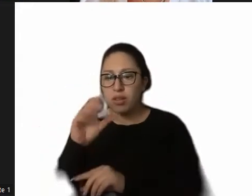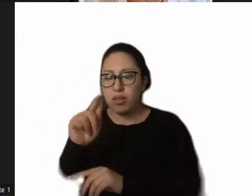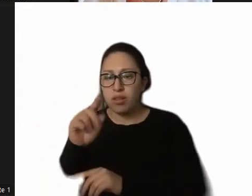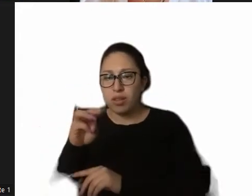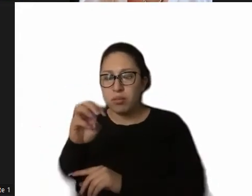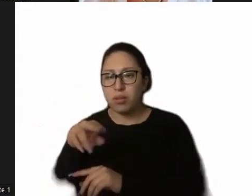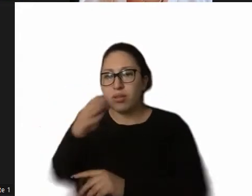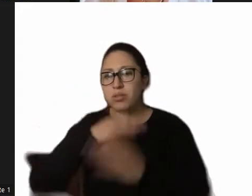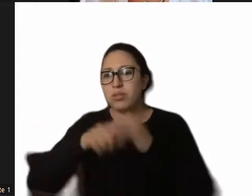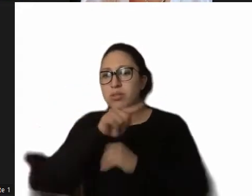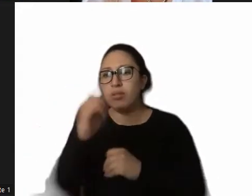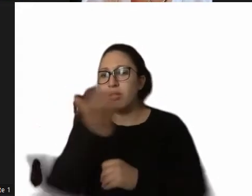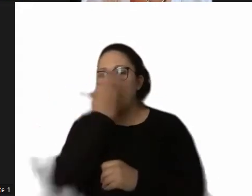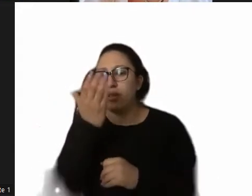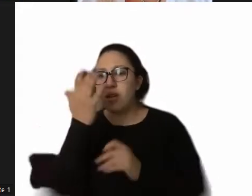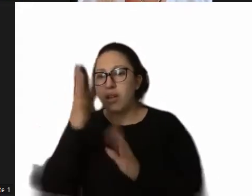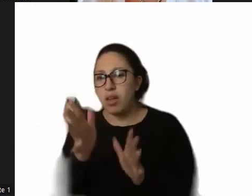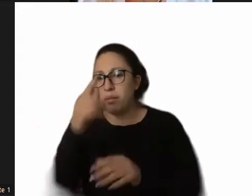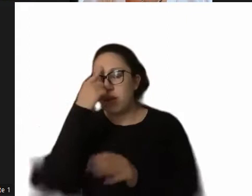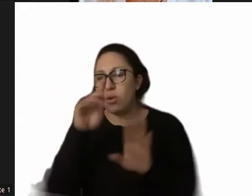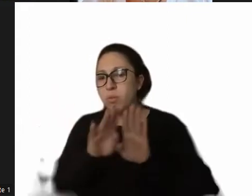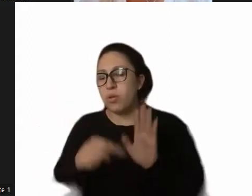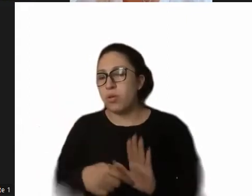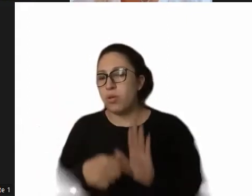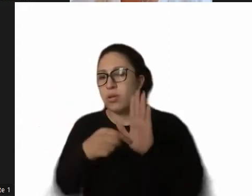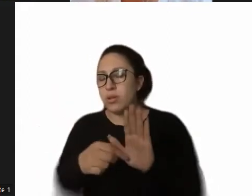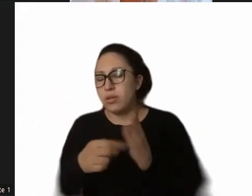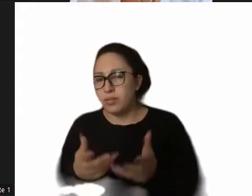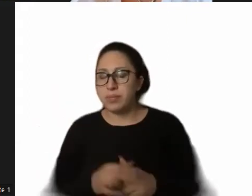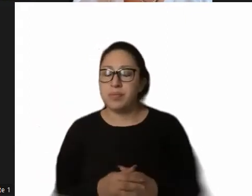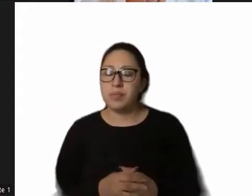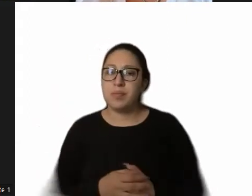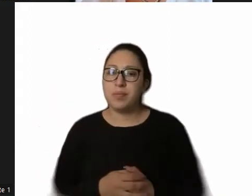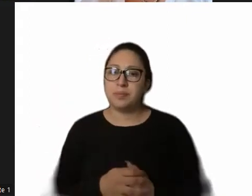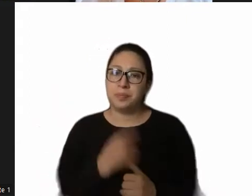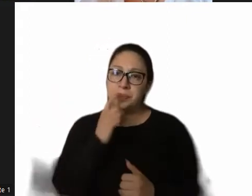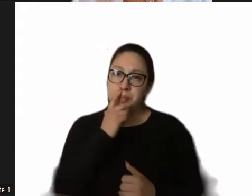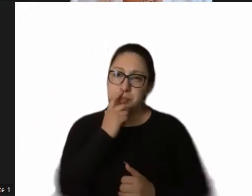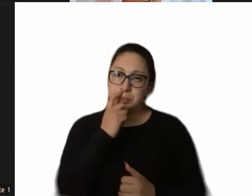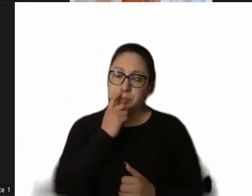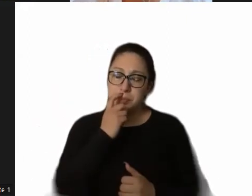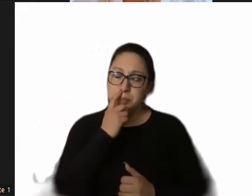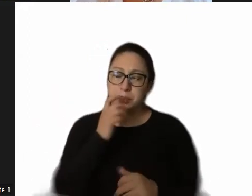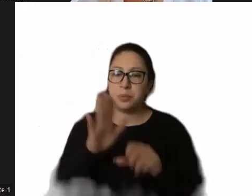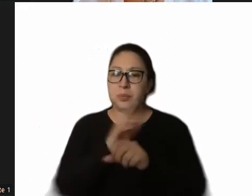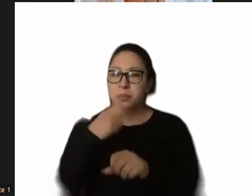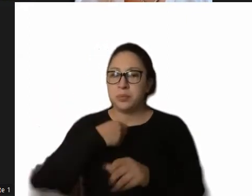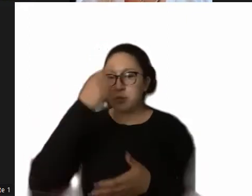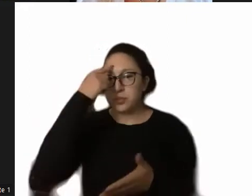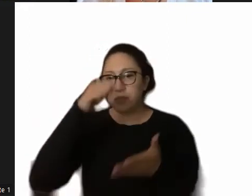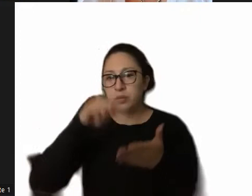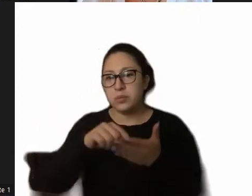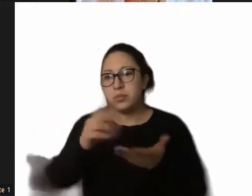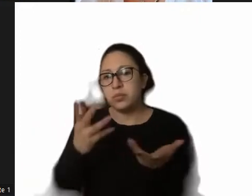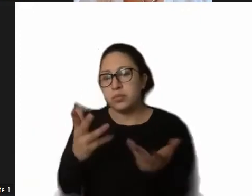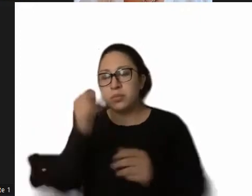aquí en este mismo orden del día, ¿no? Entonces, yo creo que sí habría que darle la misma consistencia y